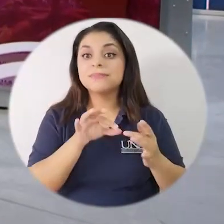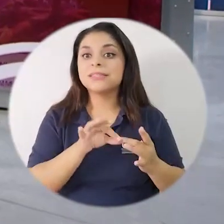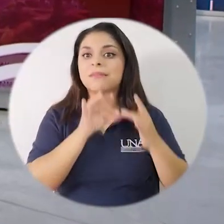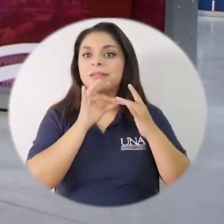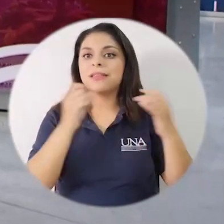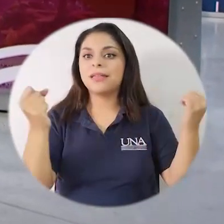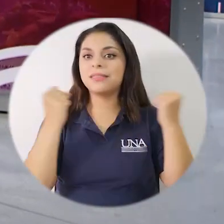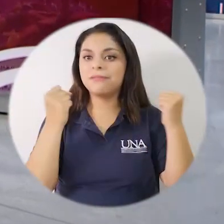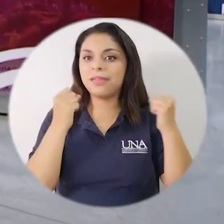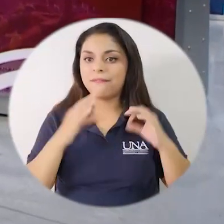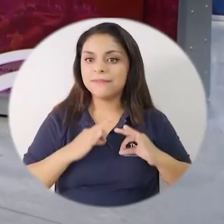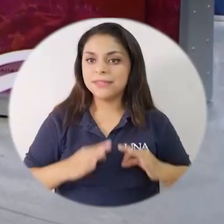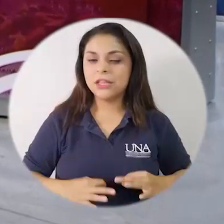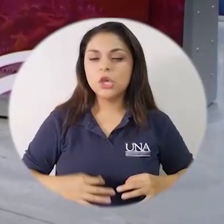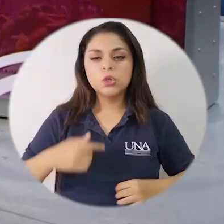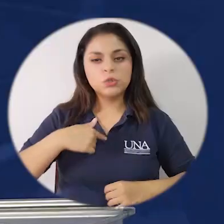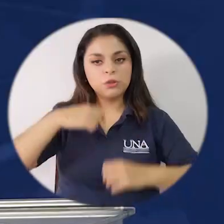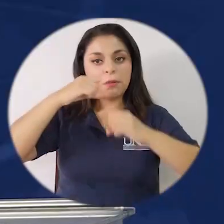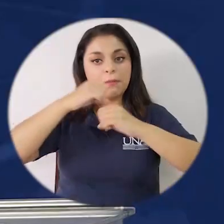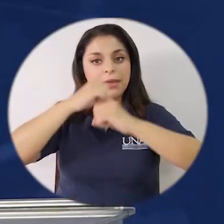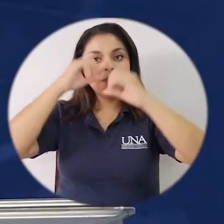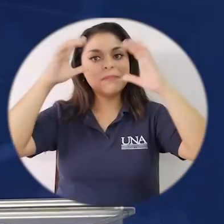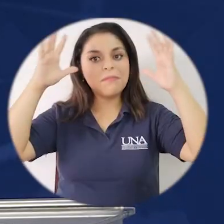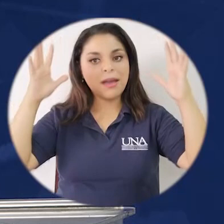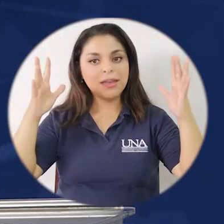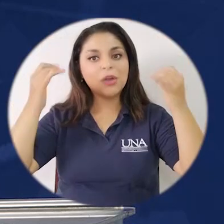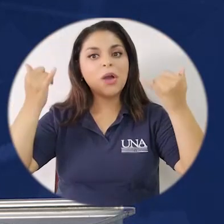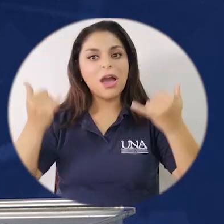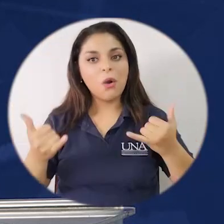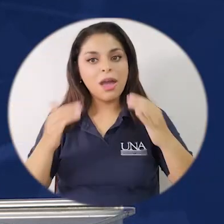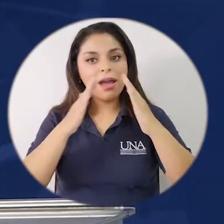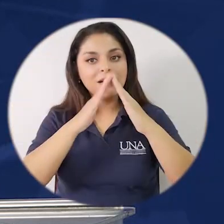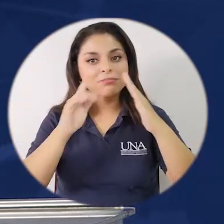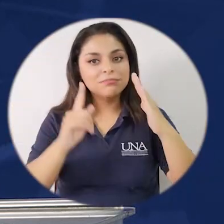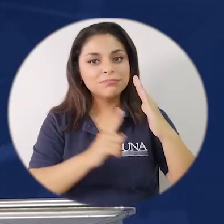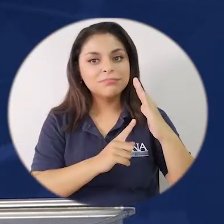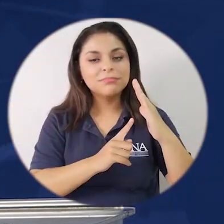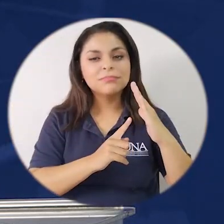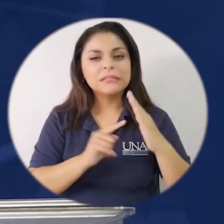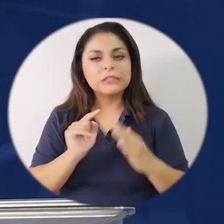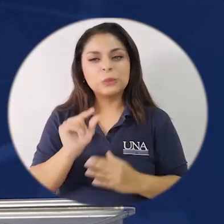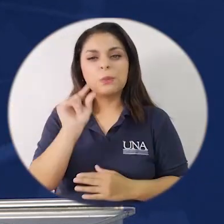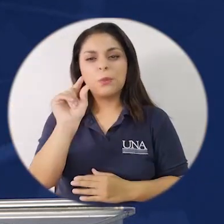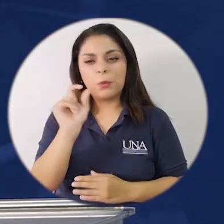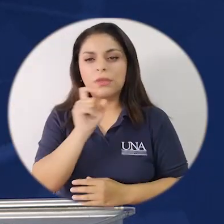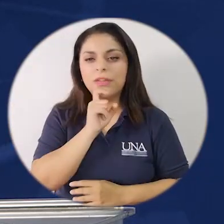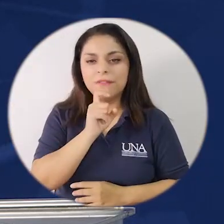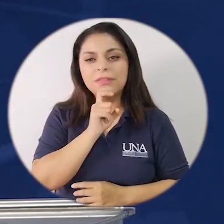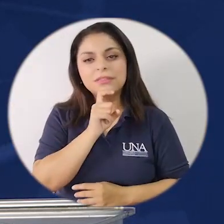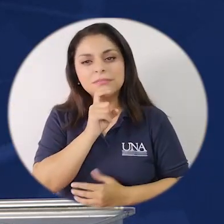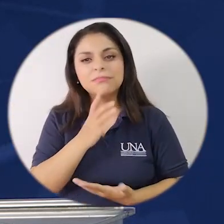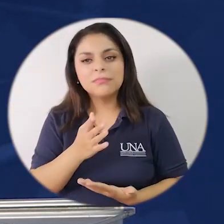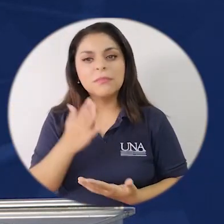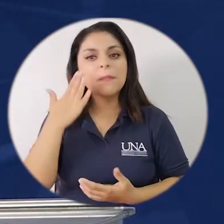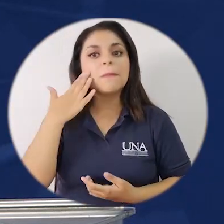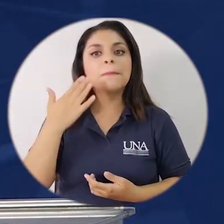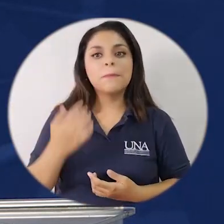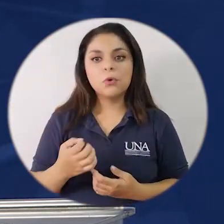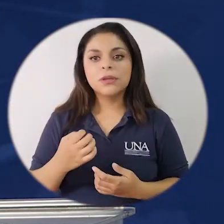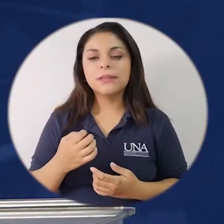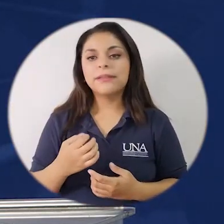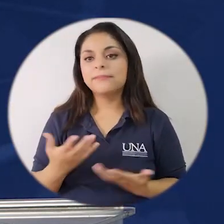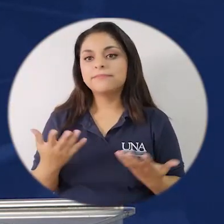actividades, sobre todo actividad física. Me imagino que ahora con el confinamiento, pues esto es un poco más